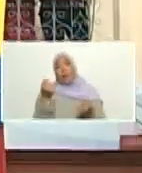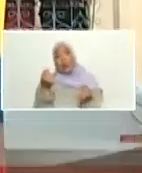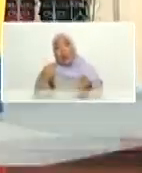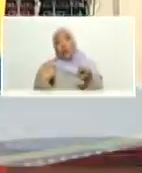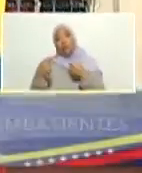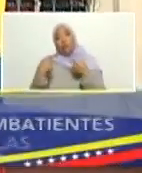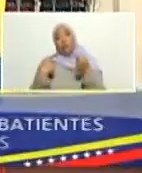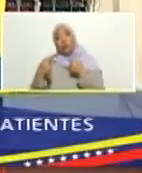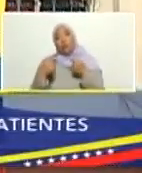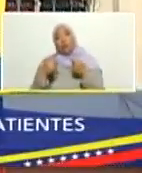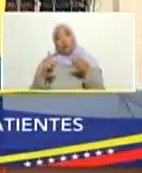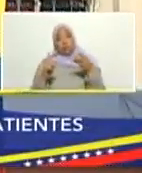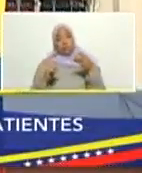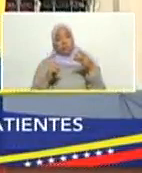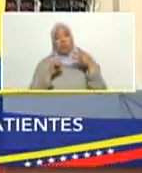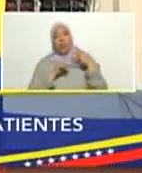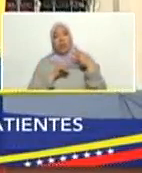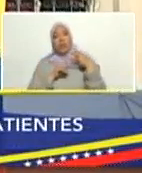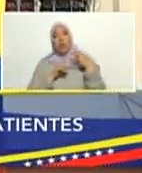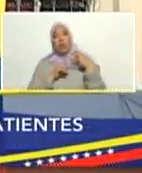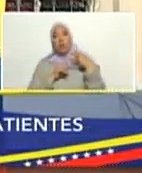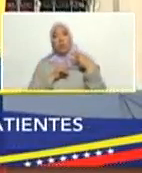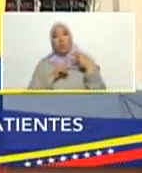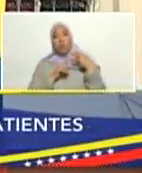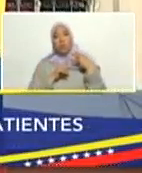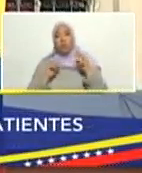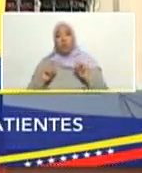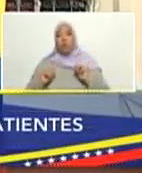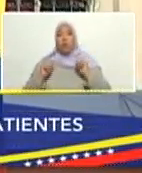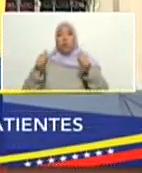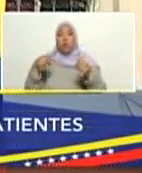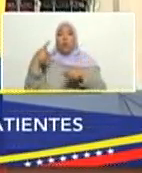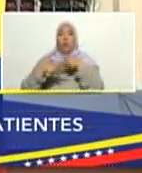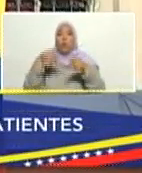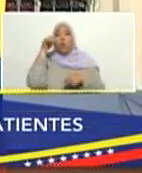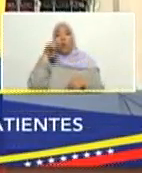En tercer lugar, ampliar el poder popular.